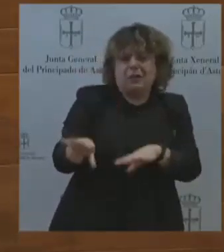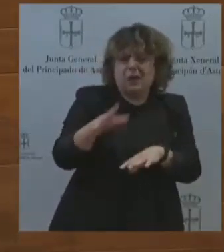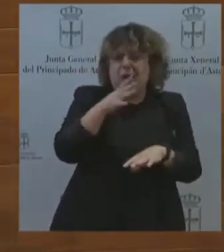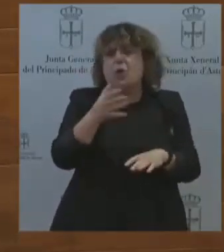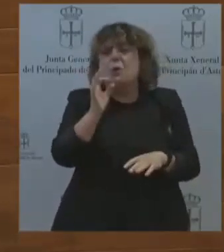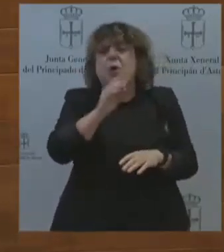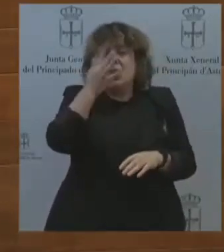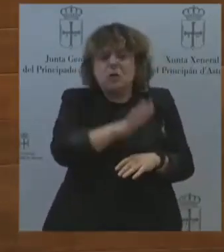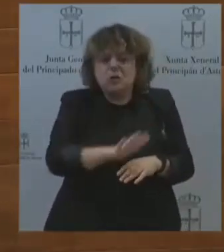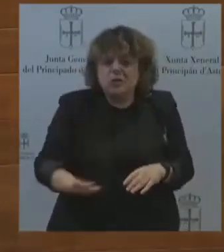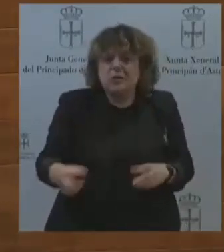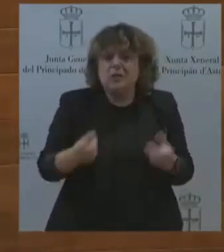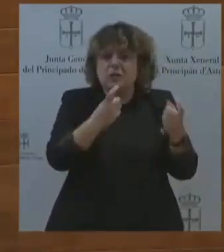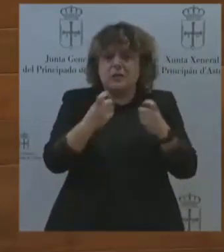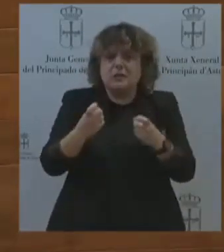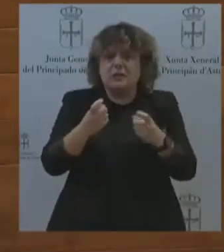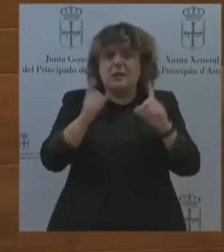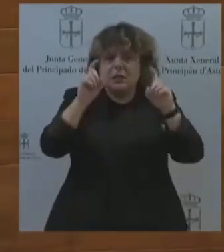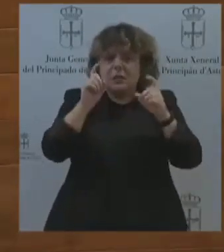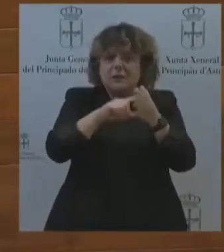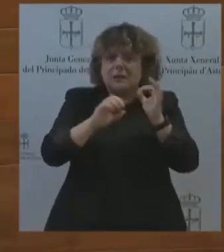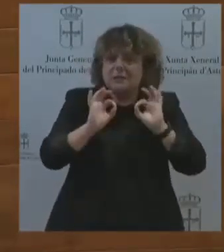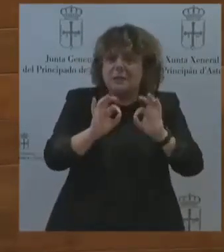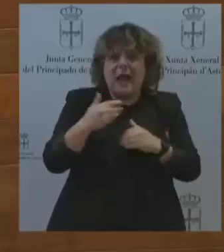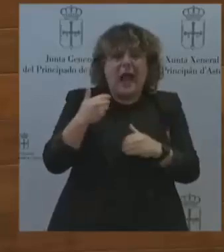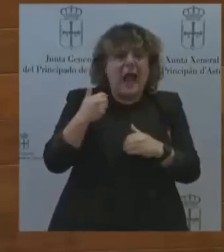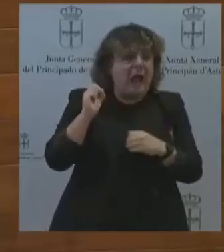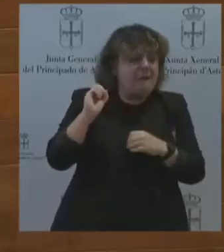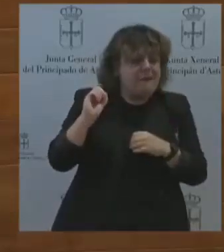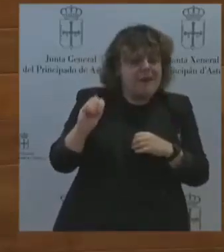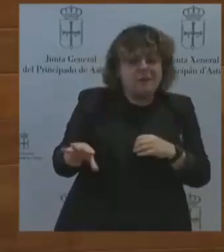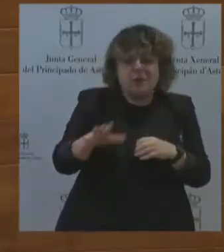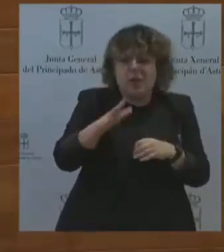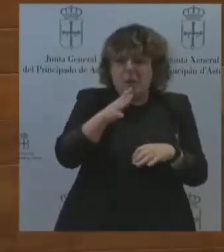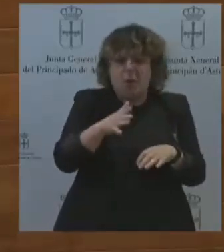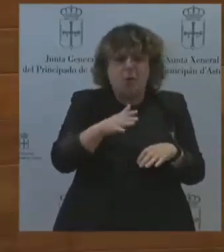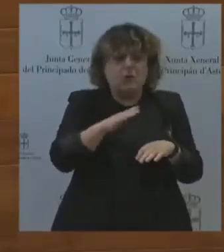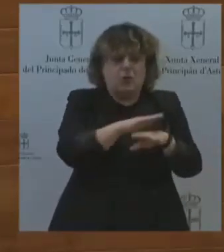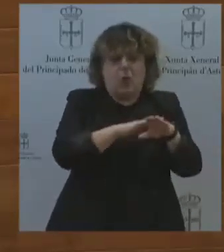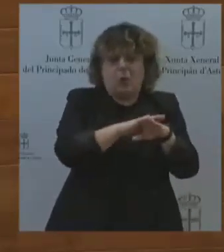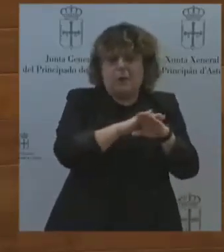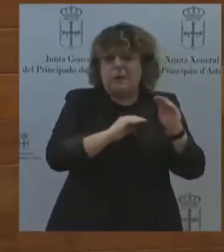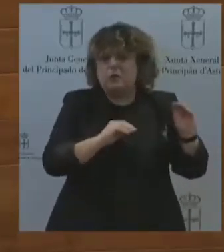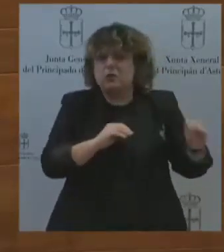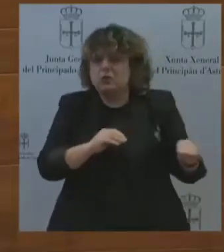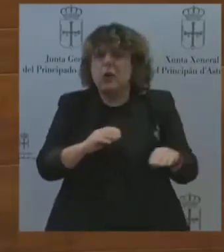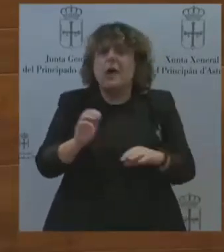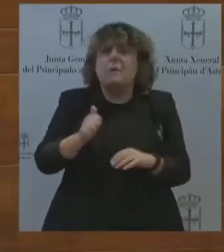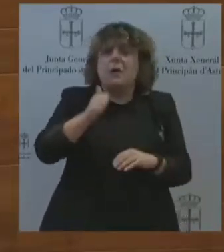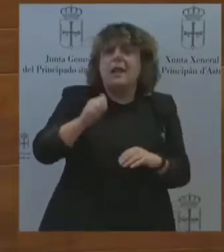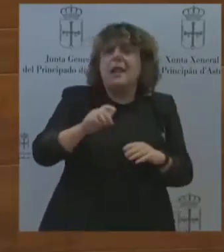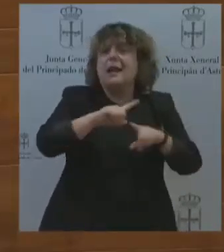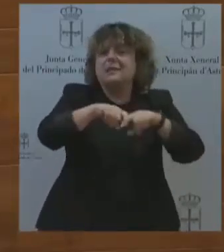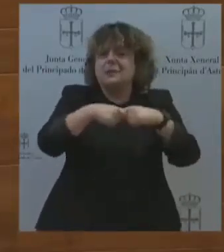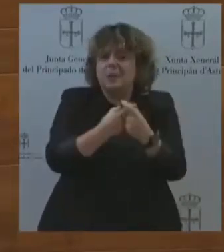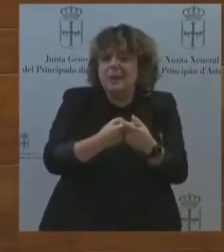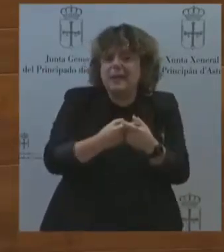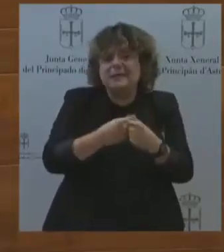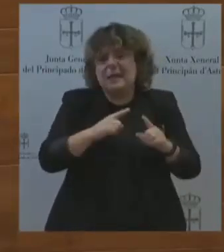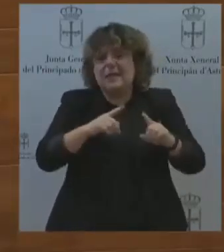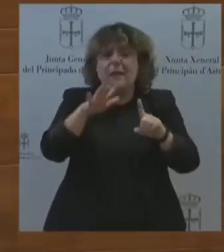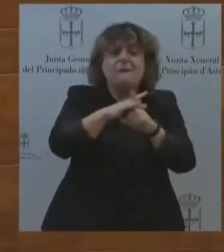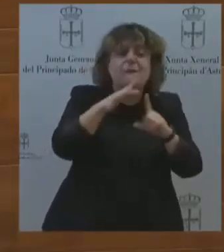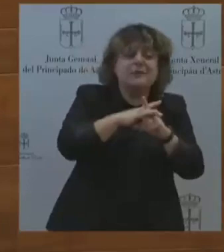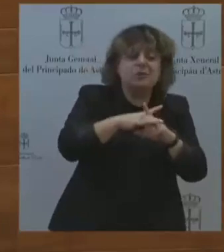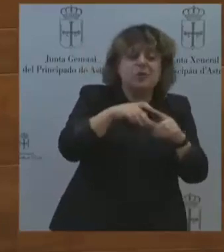abandonados desde su gobierno, por las familias que deben empezar a decidir qué facturas deben dejar de pagar. Por todos estos motivos